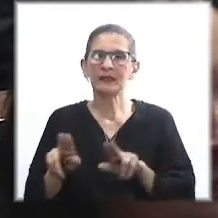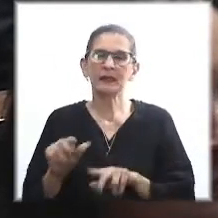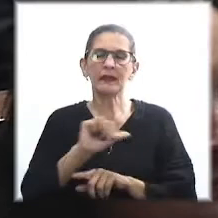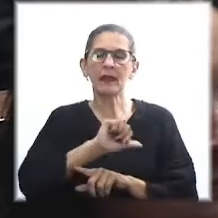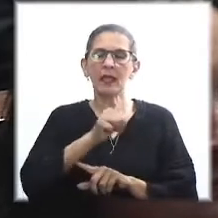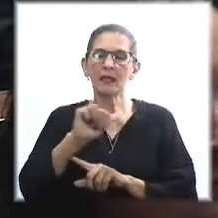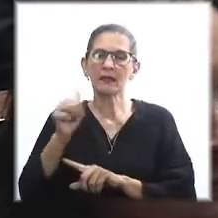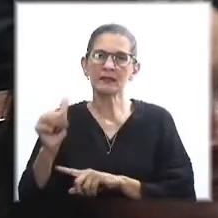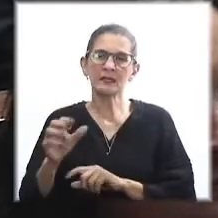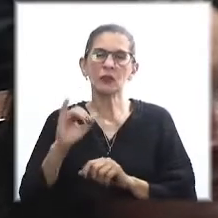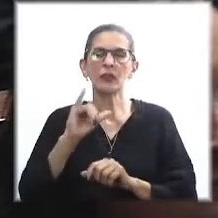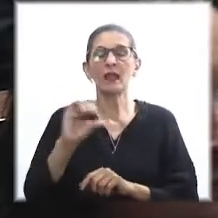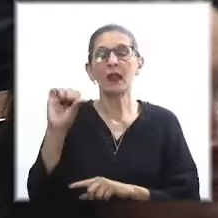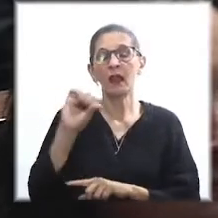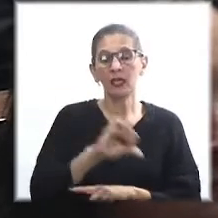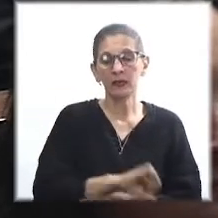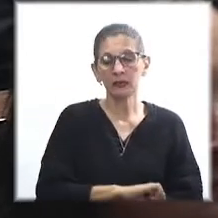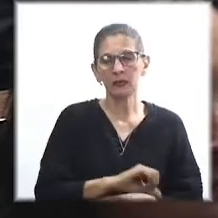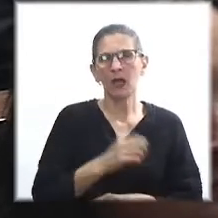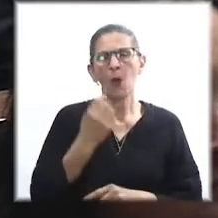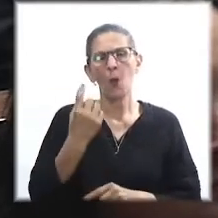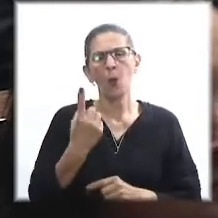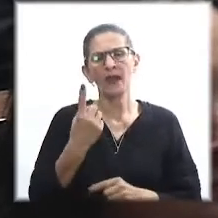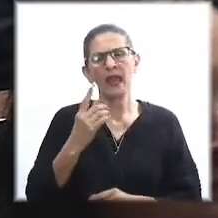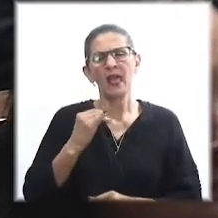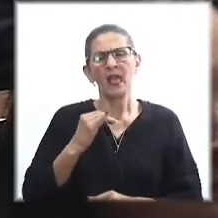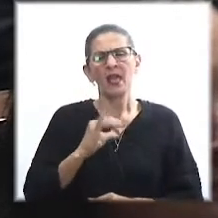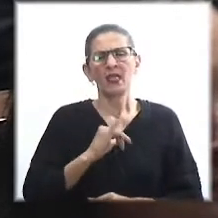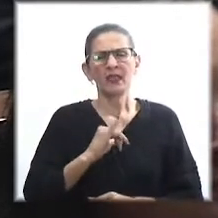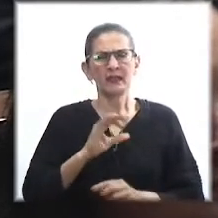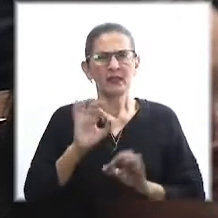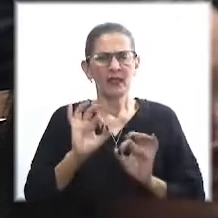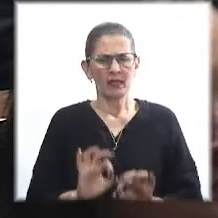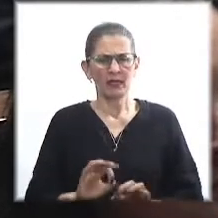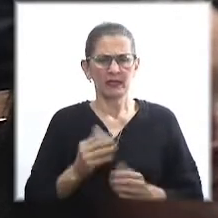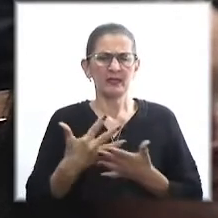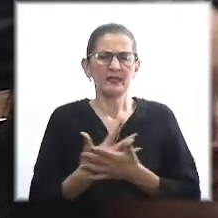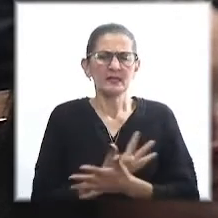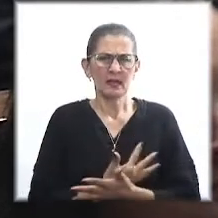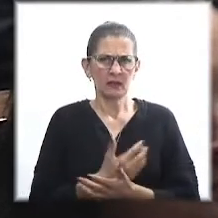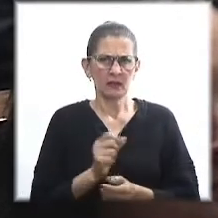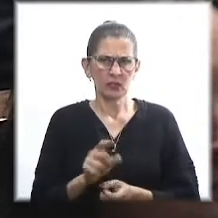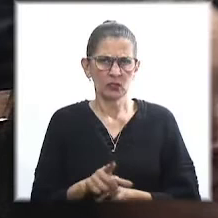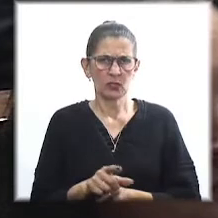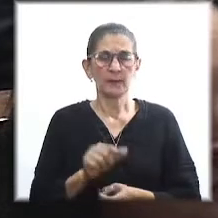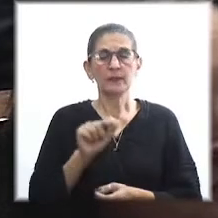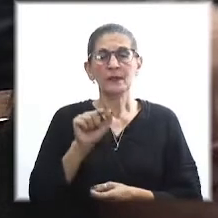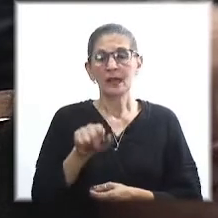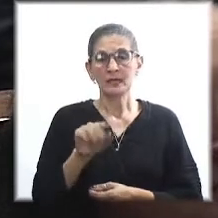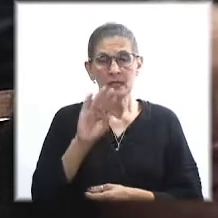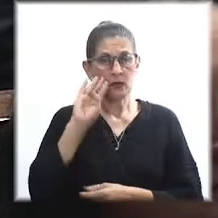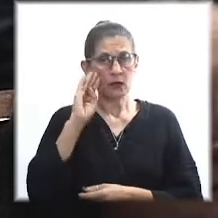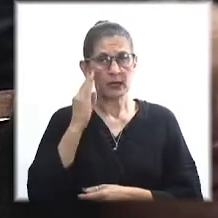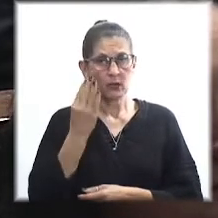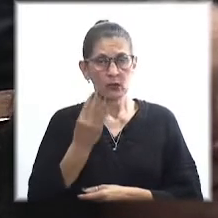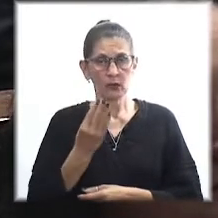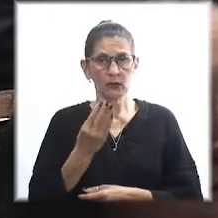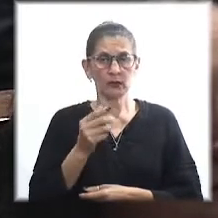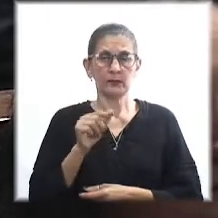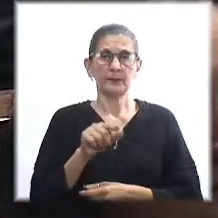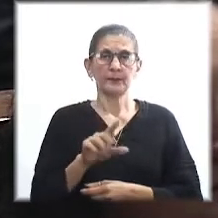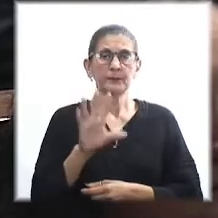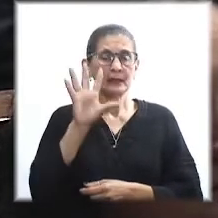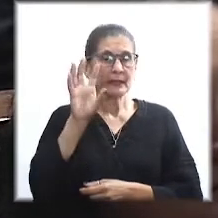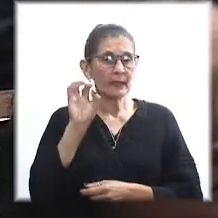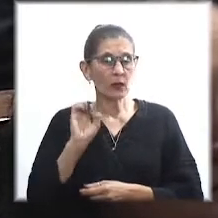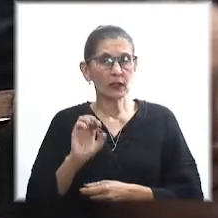éxito y en la derrota una enorme dignidad y un gran espíritu de sacrificio. Así lo recordamos cuando en un momento